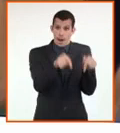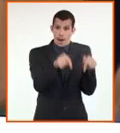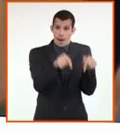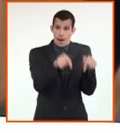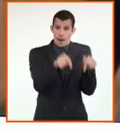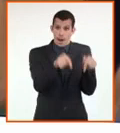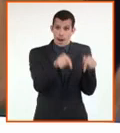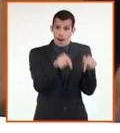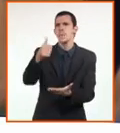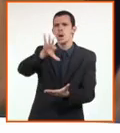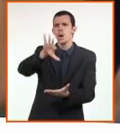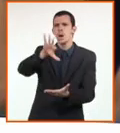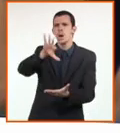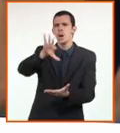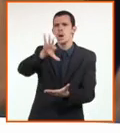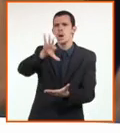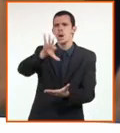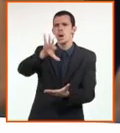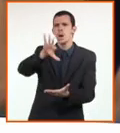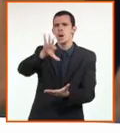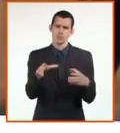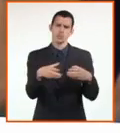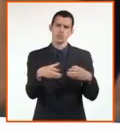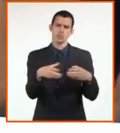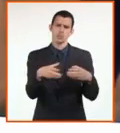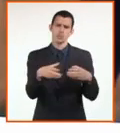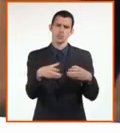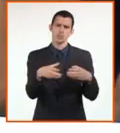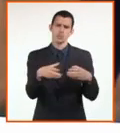De nuestra brigada, cada uno de nuestros miembros se tiene que despojar